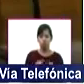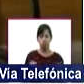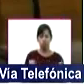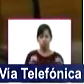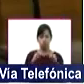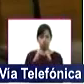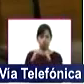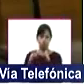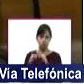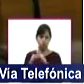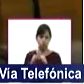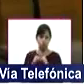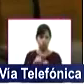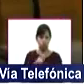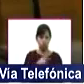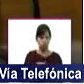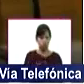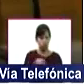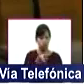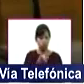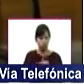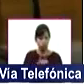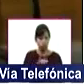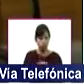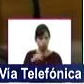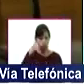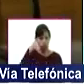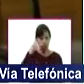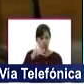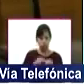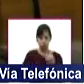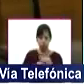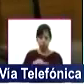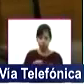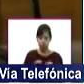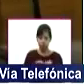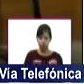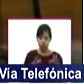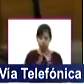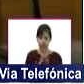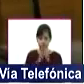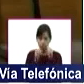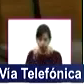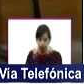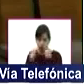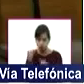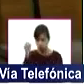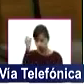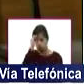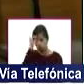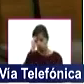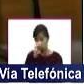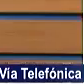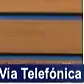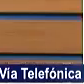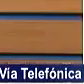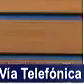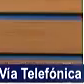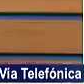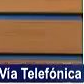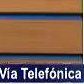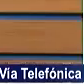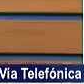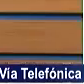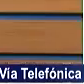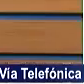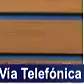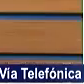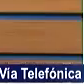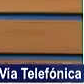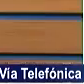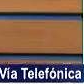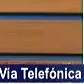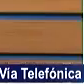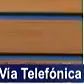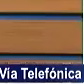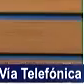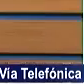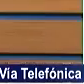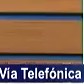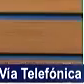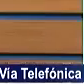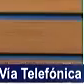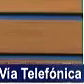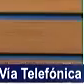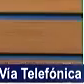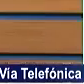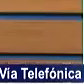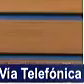representar. Jaime, de acuerdo, porque sí, hemos durante muchos años también compartido información con muchos encuestadores.